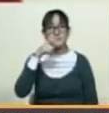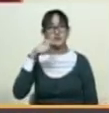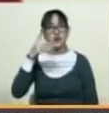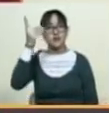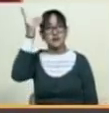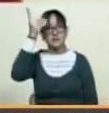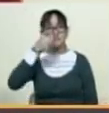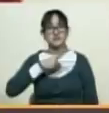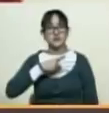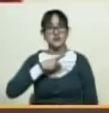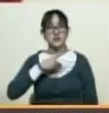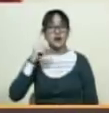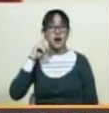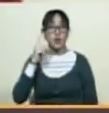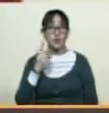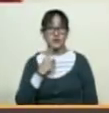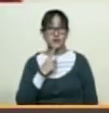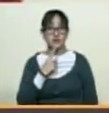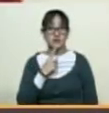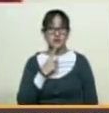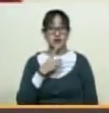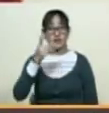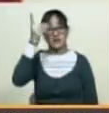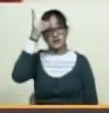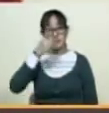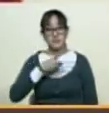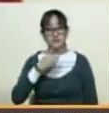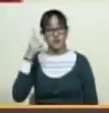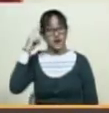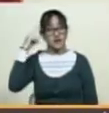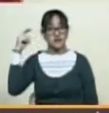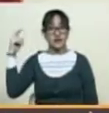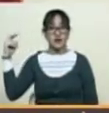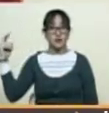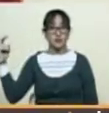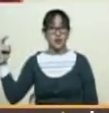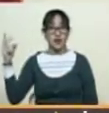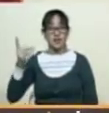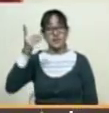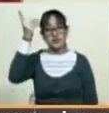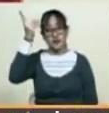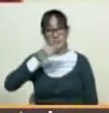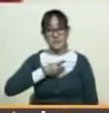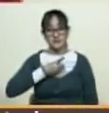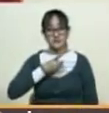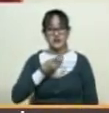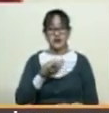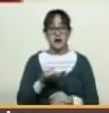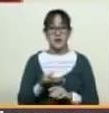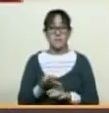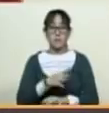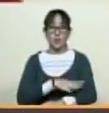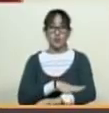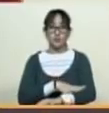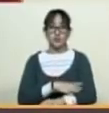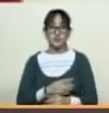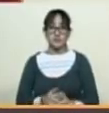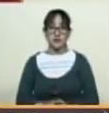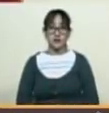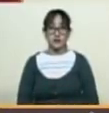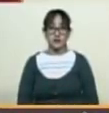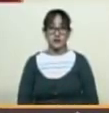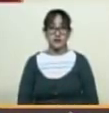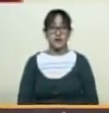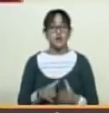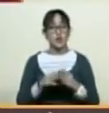con discapacidad auditiva, discapacidad intelectual, discapacidad múltiple. Es decir, para que